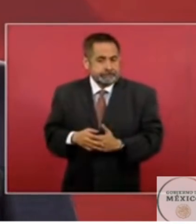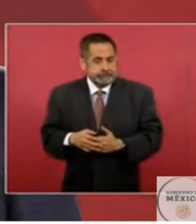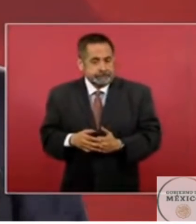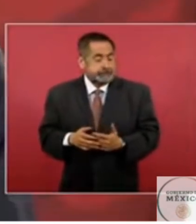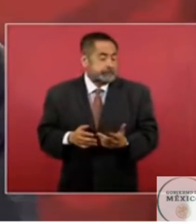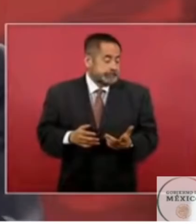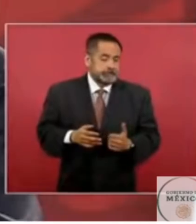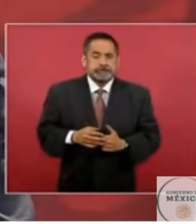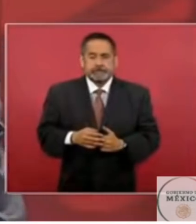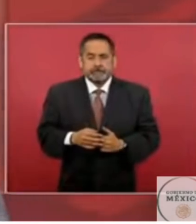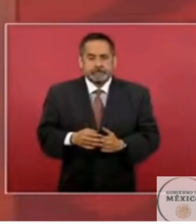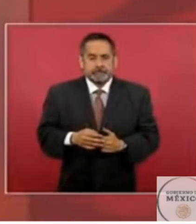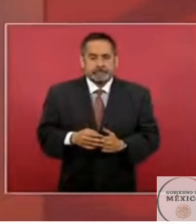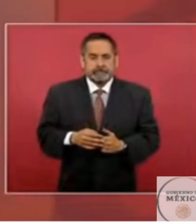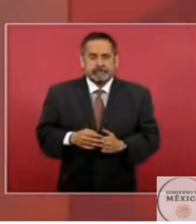tienen